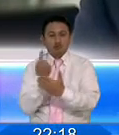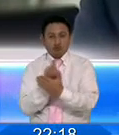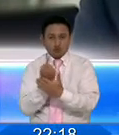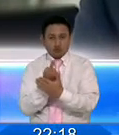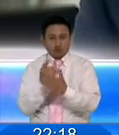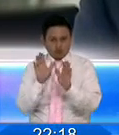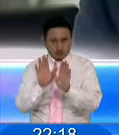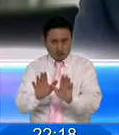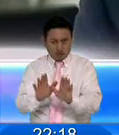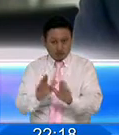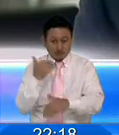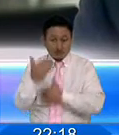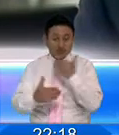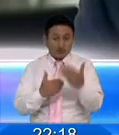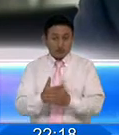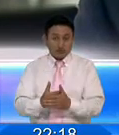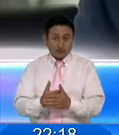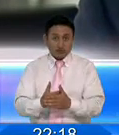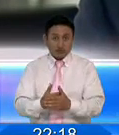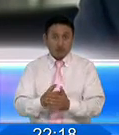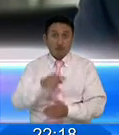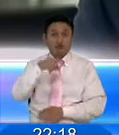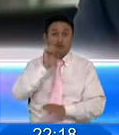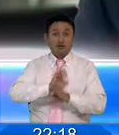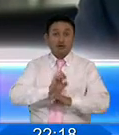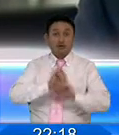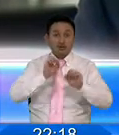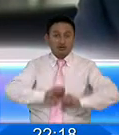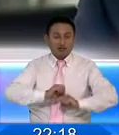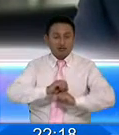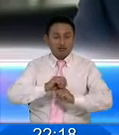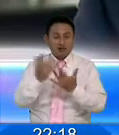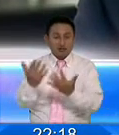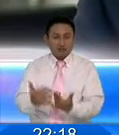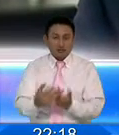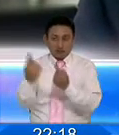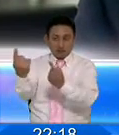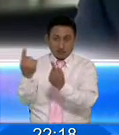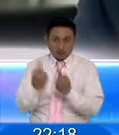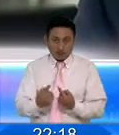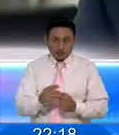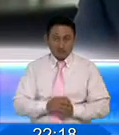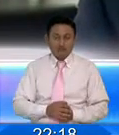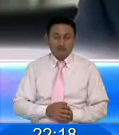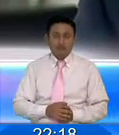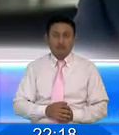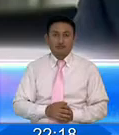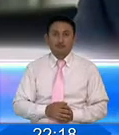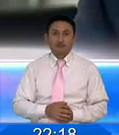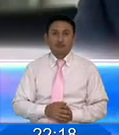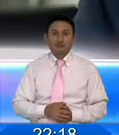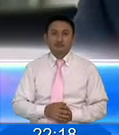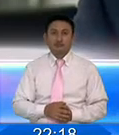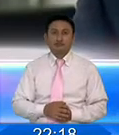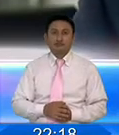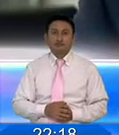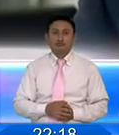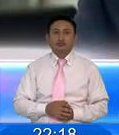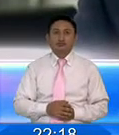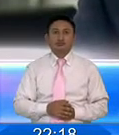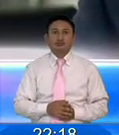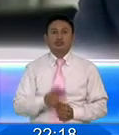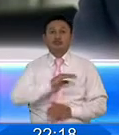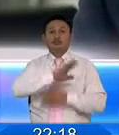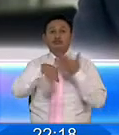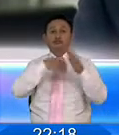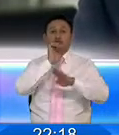pues, de que pasen eso, estaremos acá siempre con los brazos abiertos, como debemos, y lo hacemos, recibir a todos los